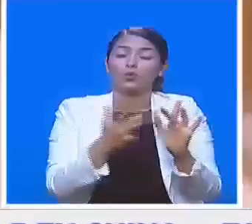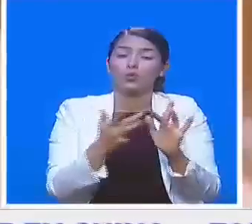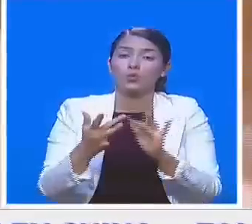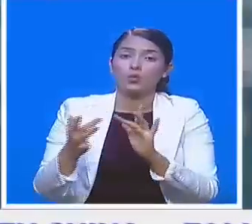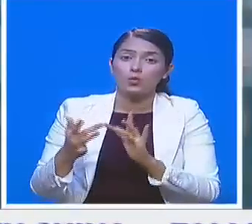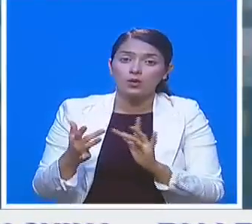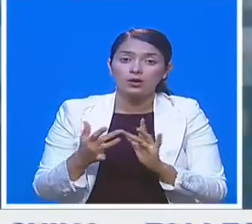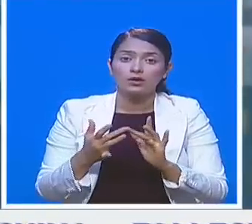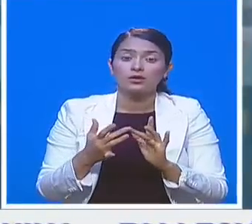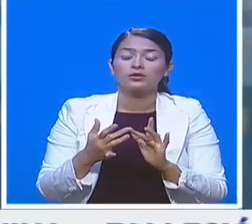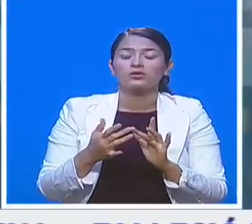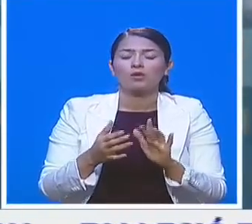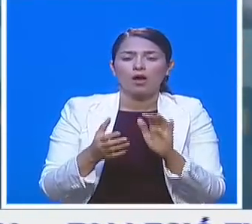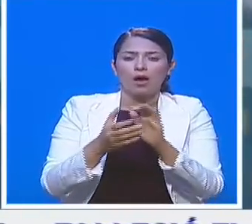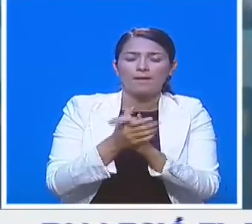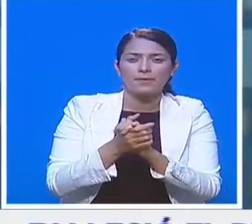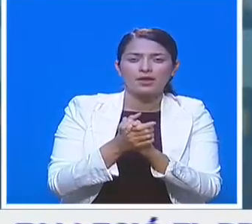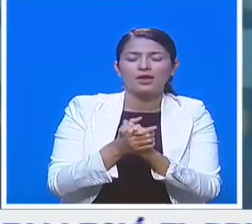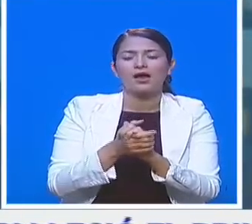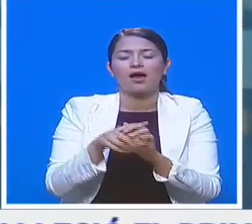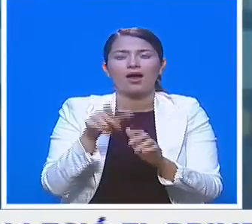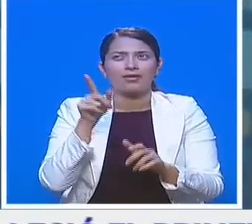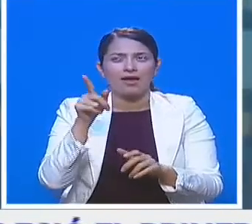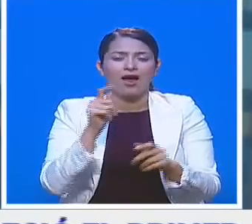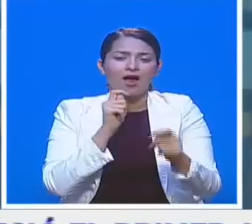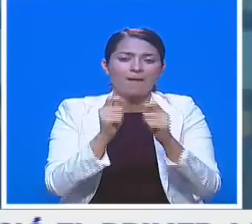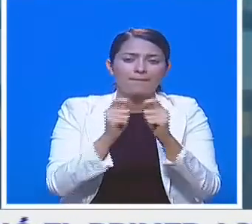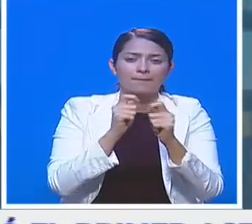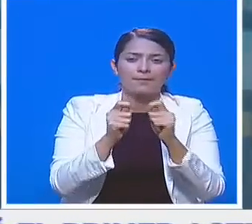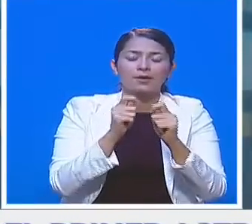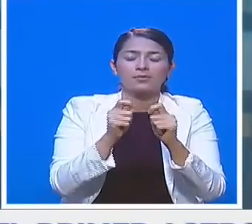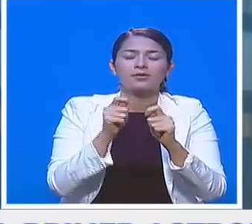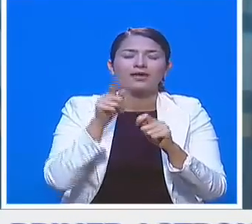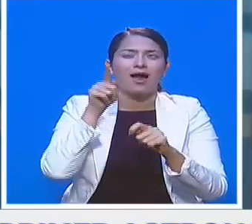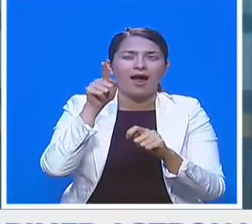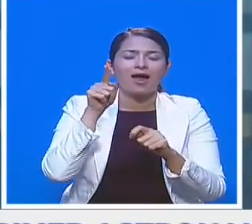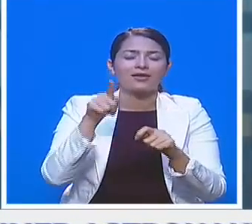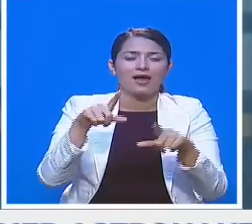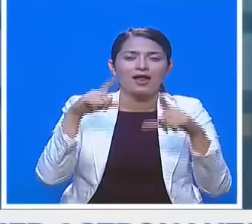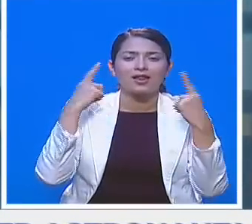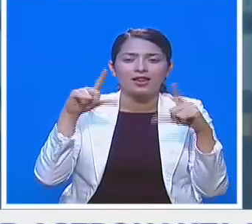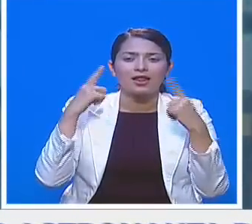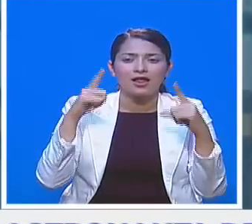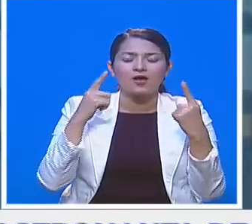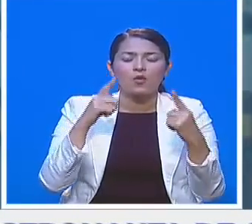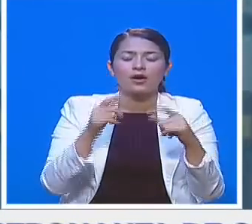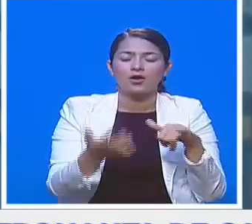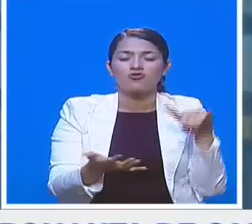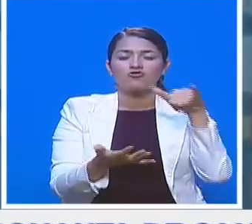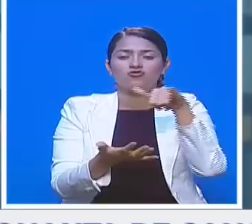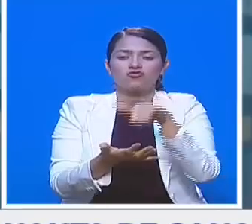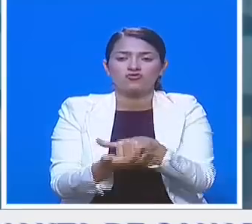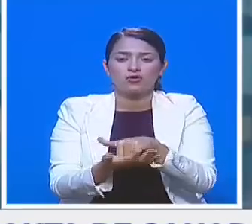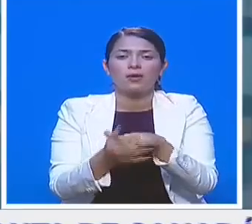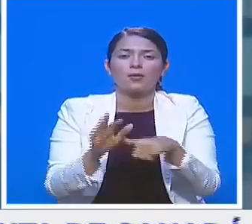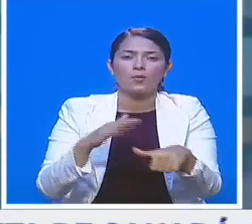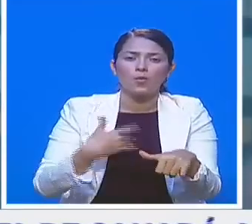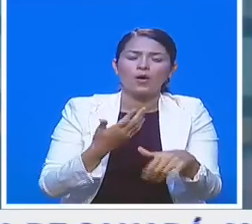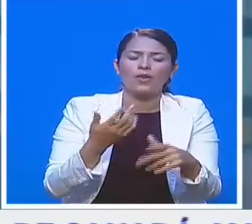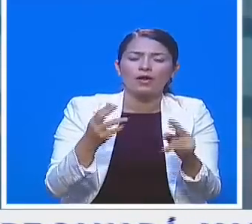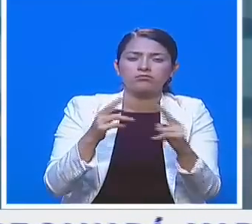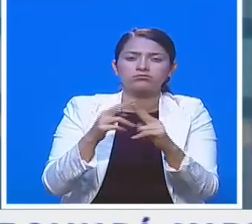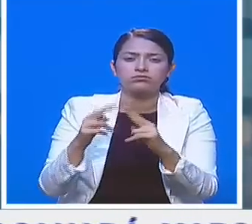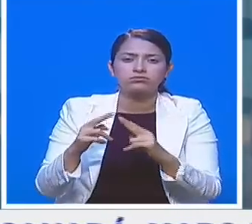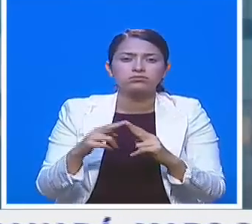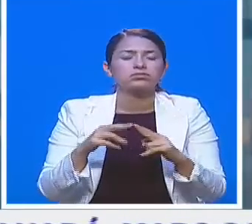con nuestro compañero Orlefran Amaya. Él se encuentra precisamente en el Aeropuerto Internacional Simón Bolívar de Maiquetía para conocer cómo